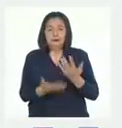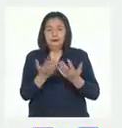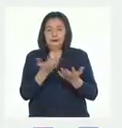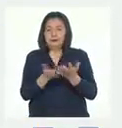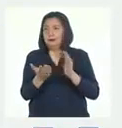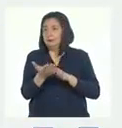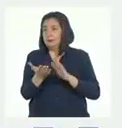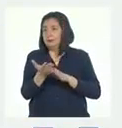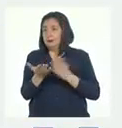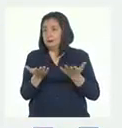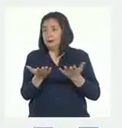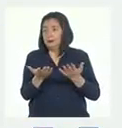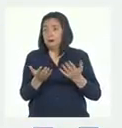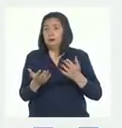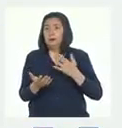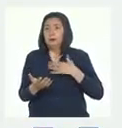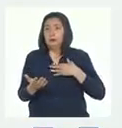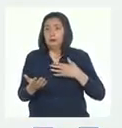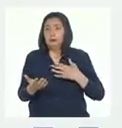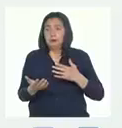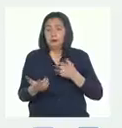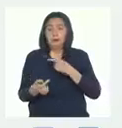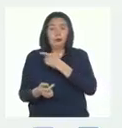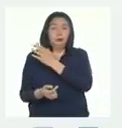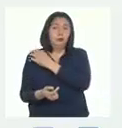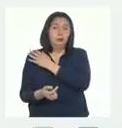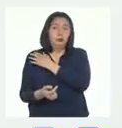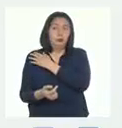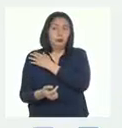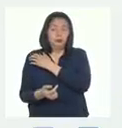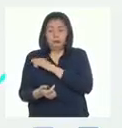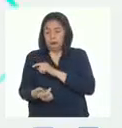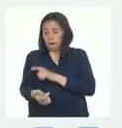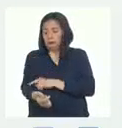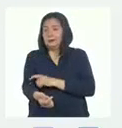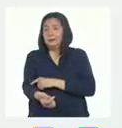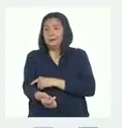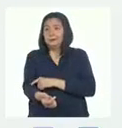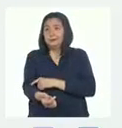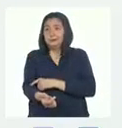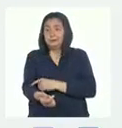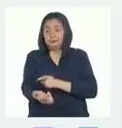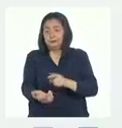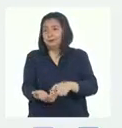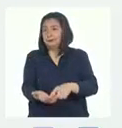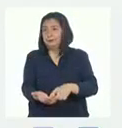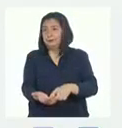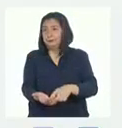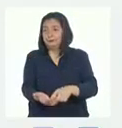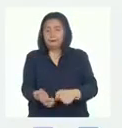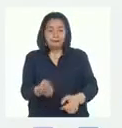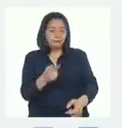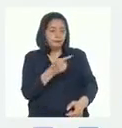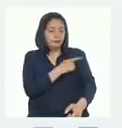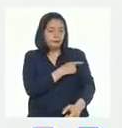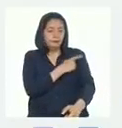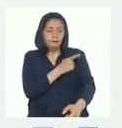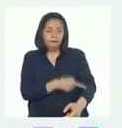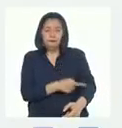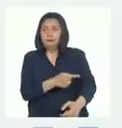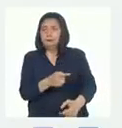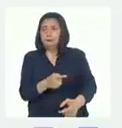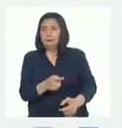Palmas percutando parte de nuestro cuerpo. Hombro, codo, mano, hombro,